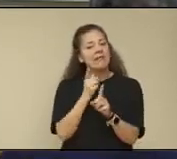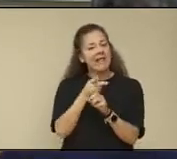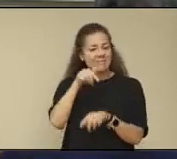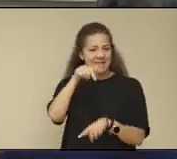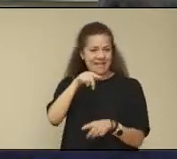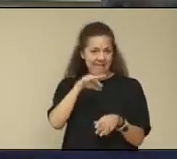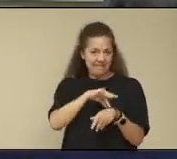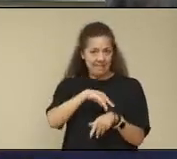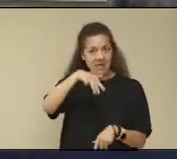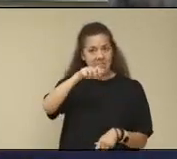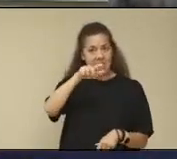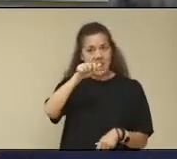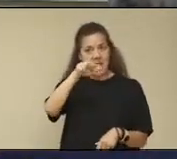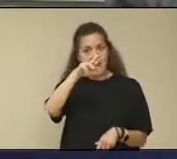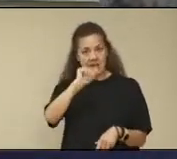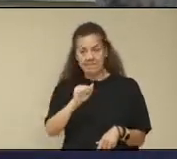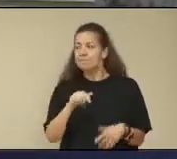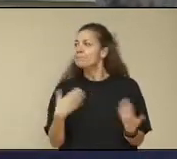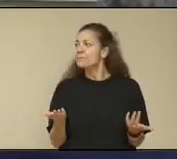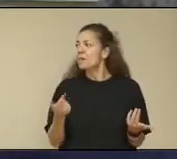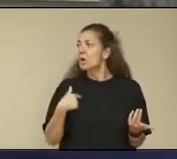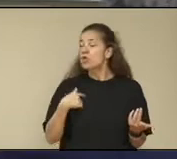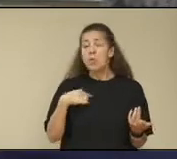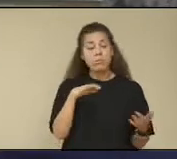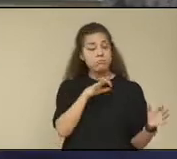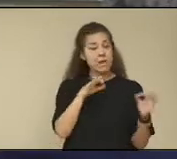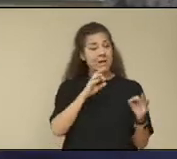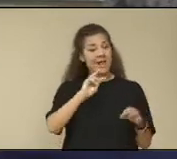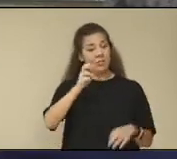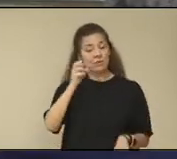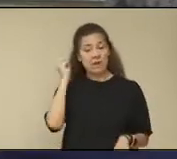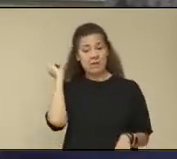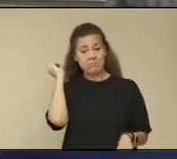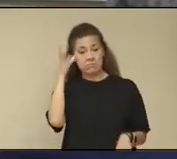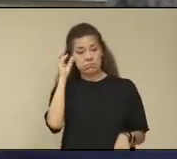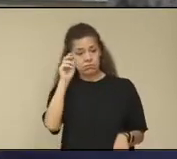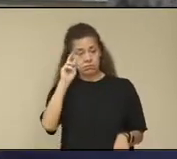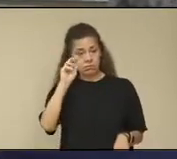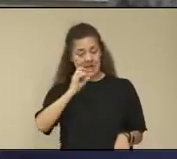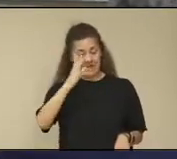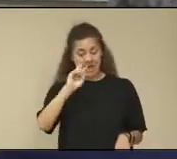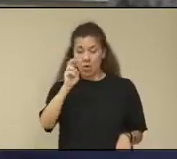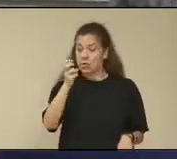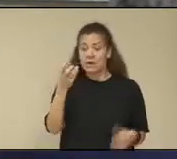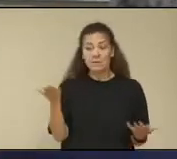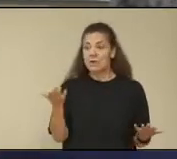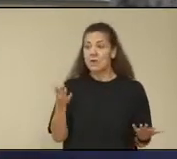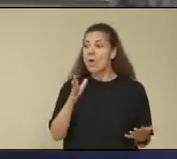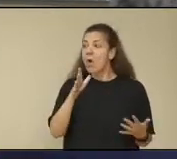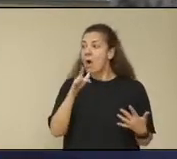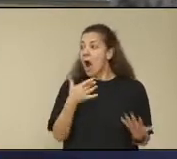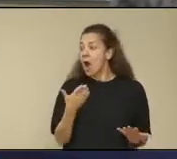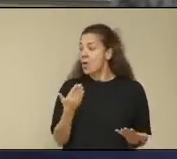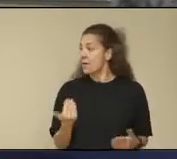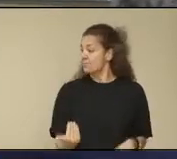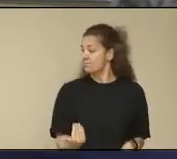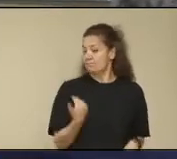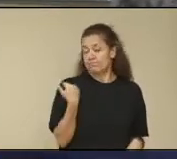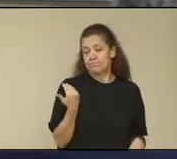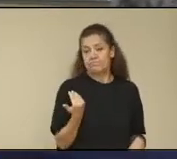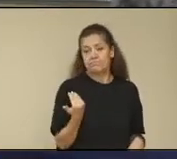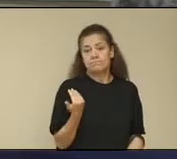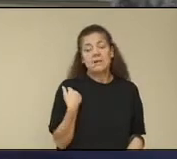malaria. Y tenía preparada otra charla, otra idea, y lo que pasa es que ahora recientemente